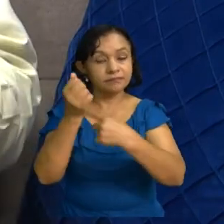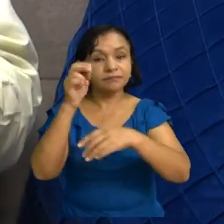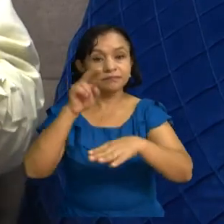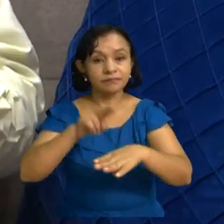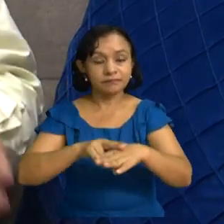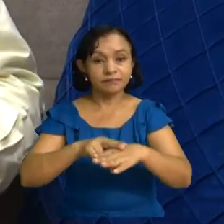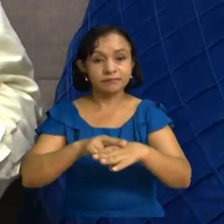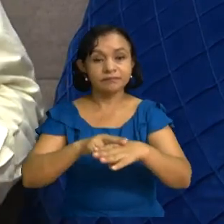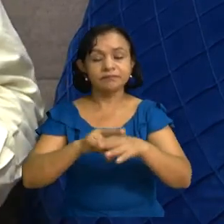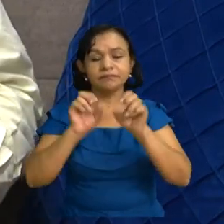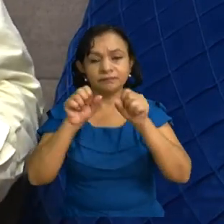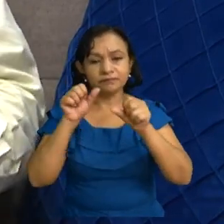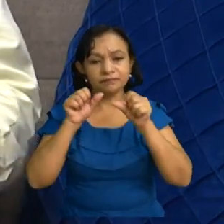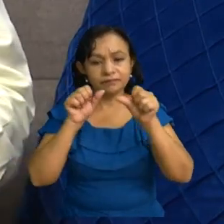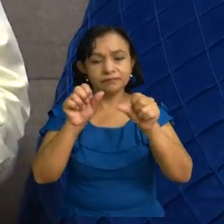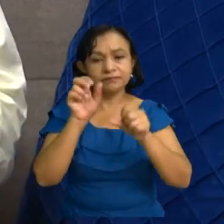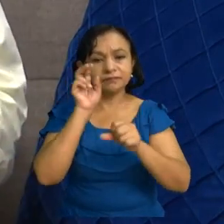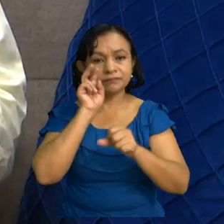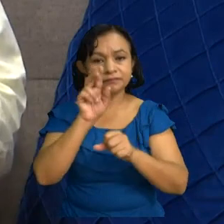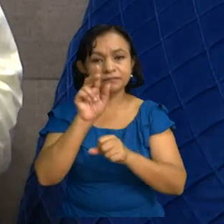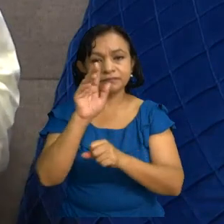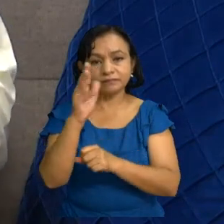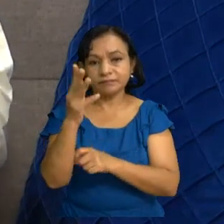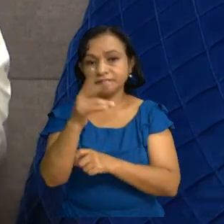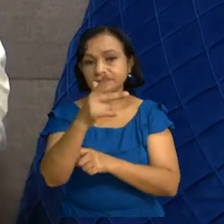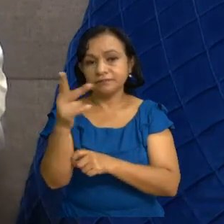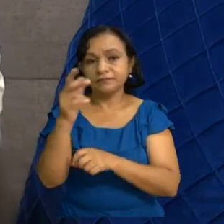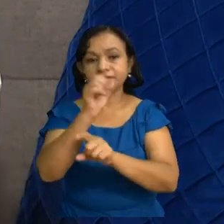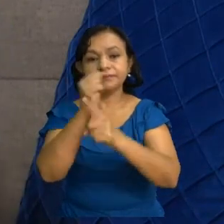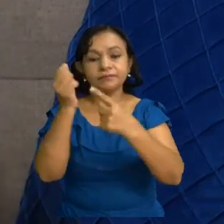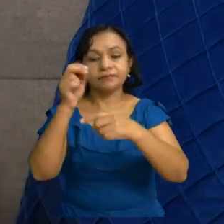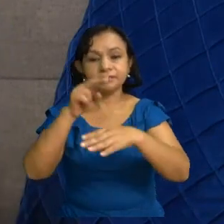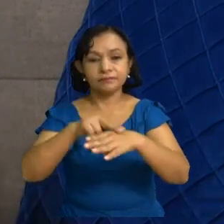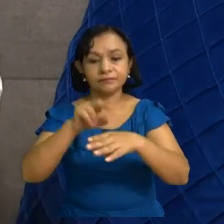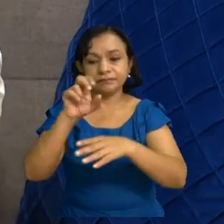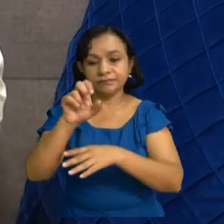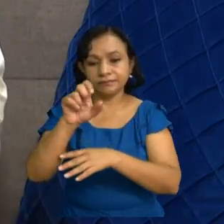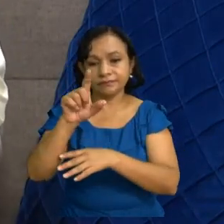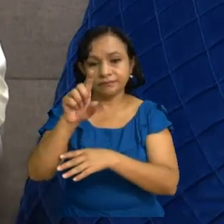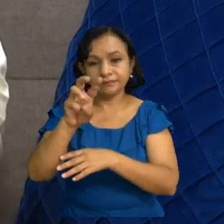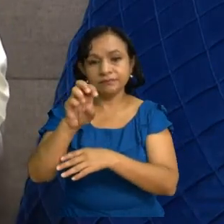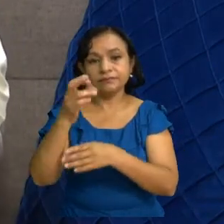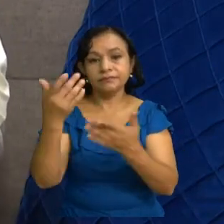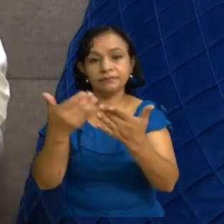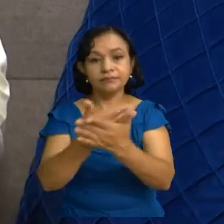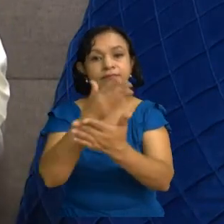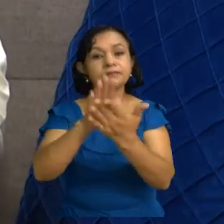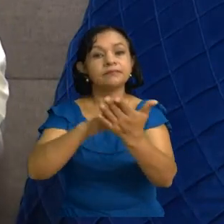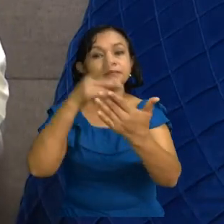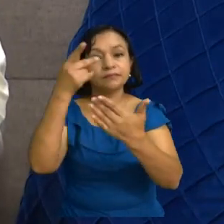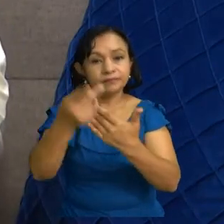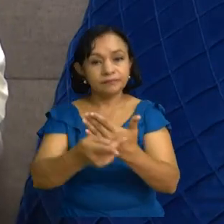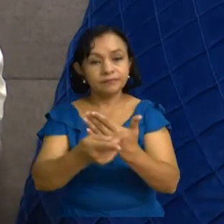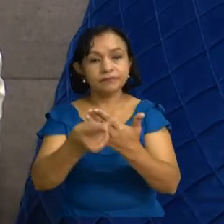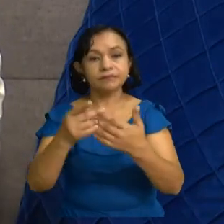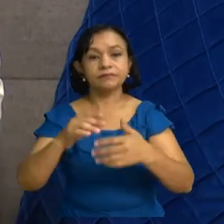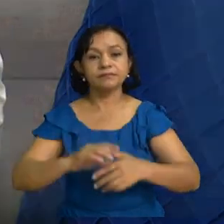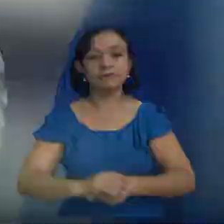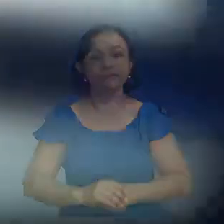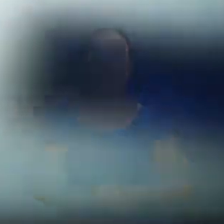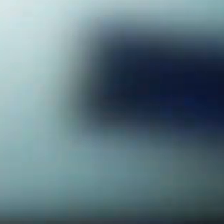le invitamos a que se queden fiel sintonía del canal parlamentario grande la asamblea nacional estuvo con ustedes elmer marcia y les esperamos en una nueva